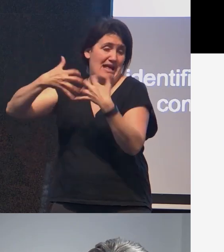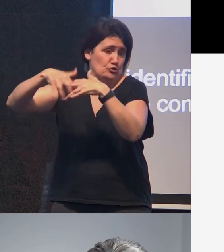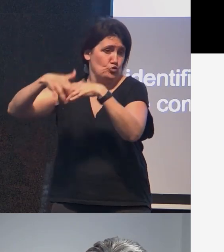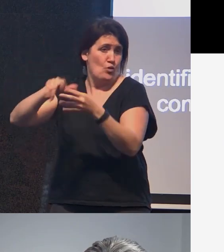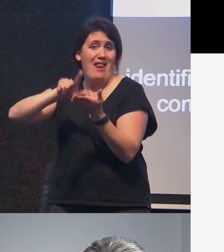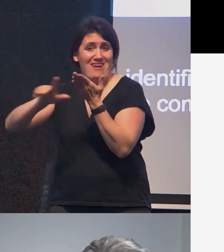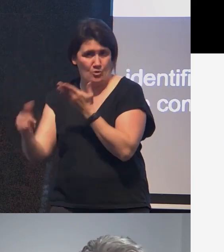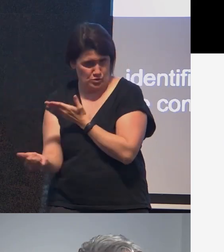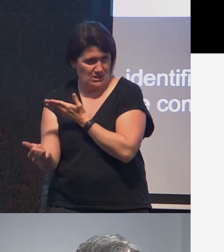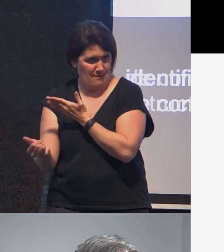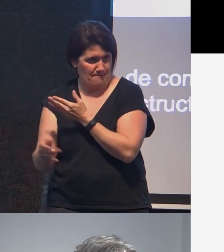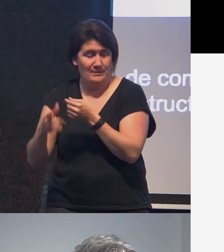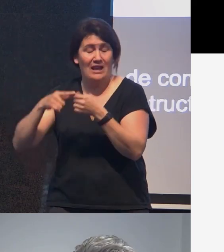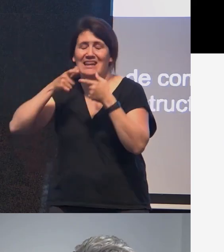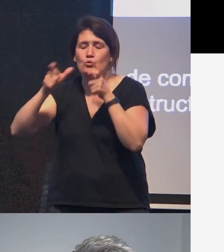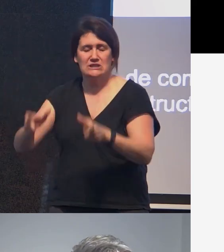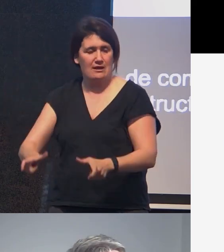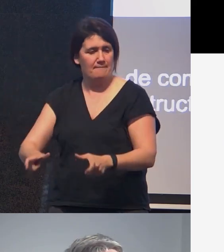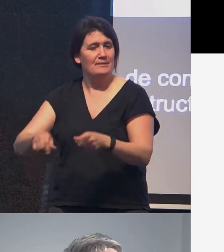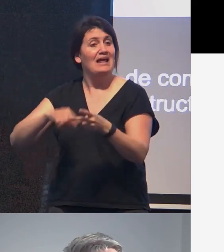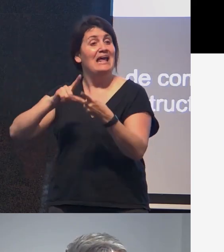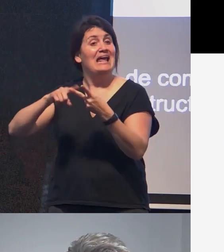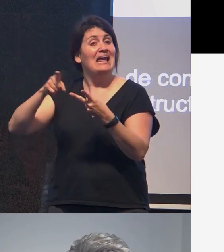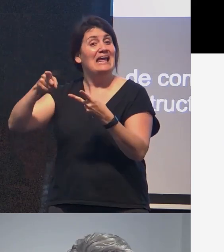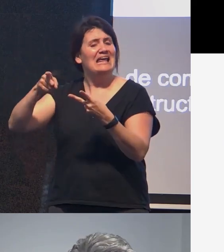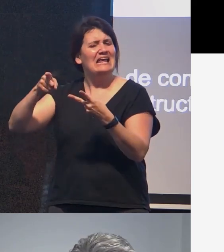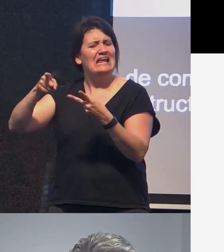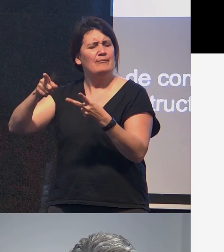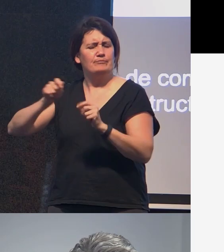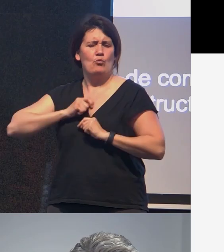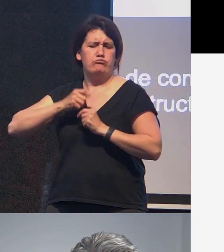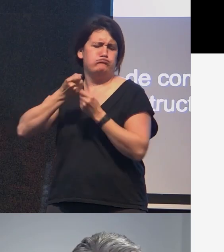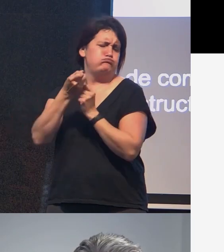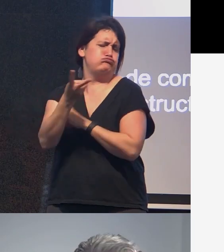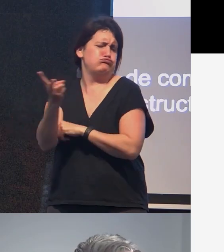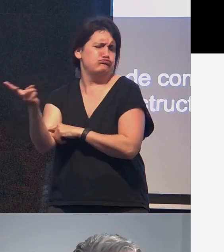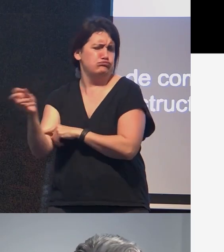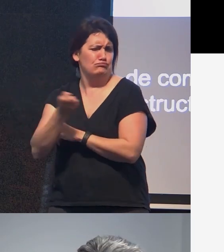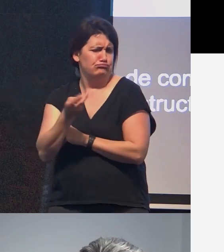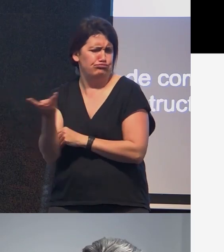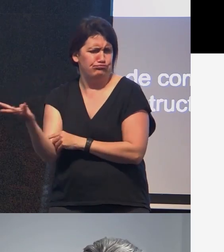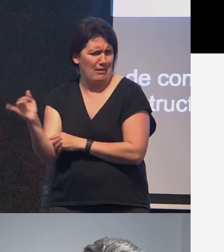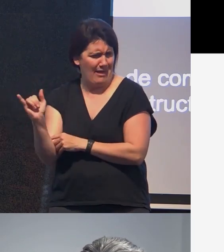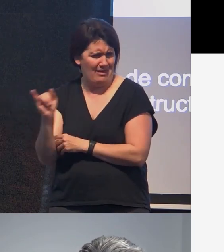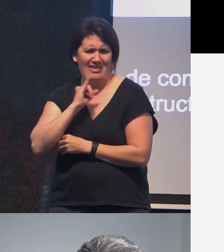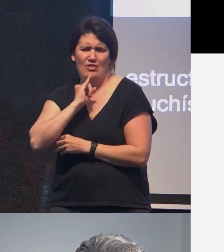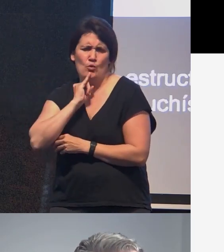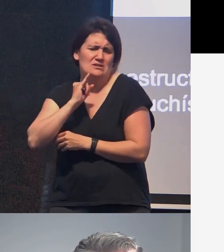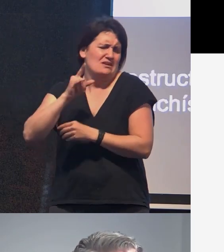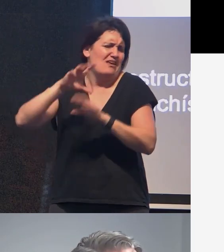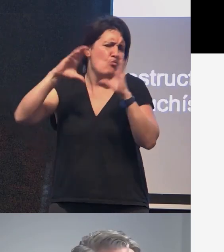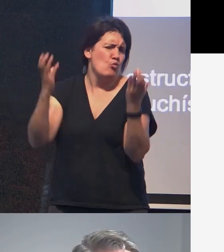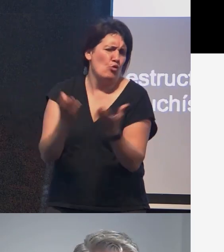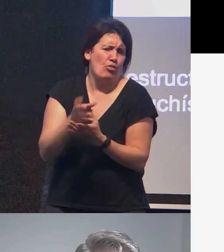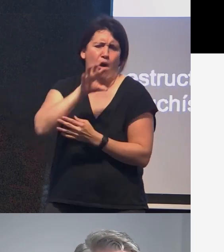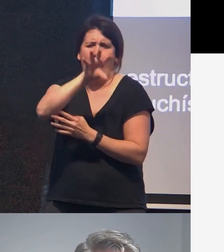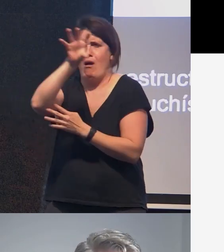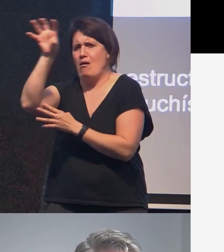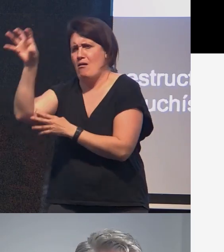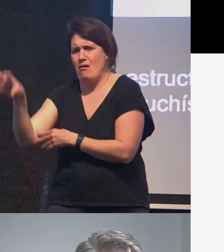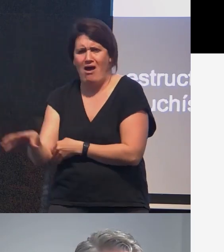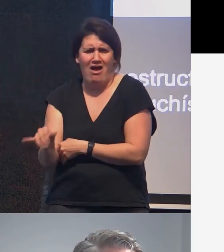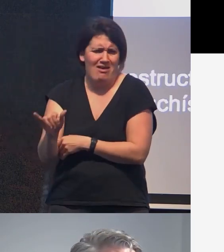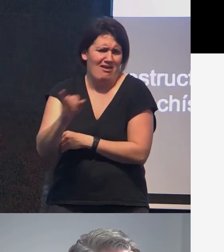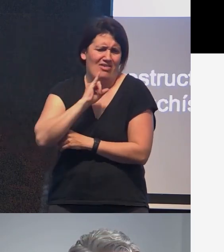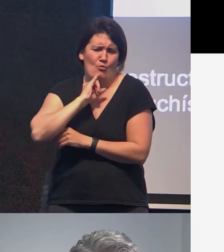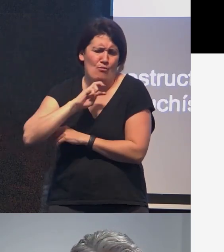lingüística y demuestran mucha variedad. Hay muchísimas lenguas en el mundo y dentro de una